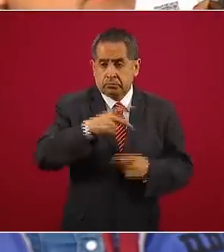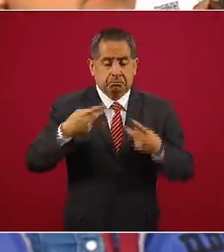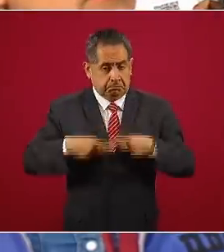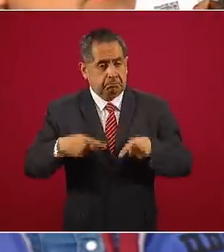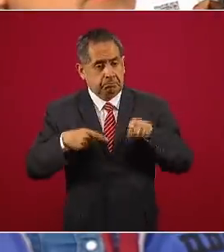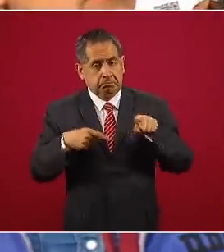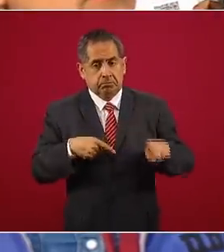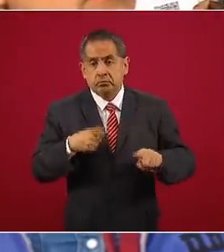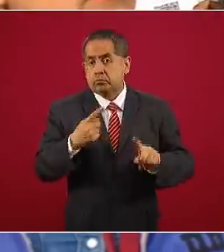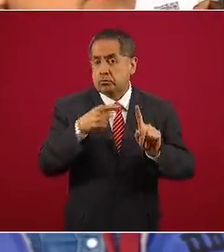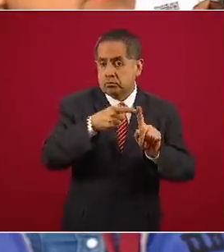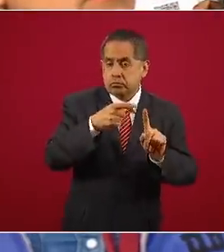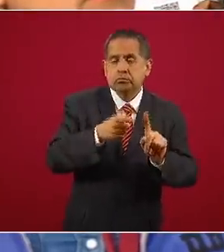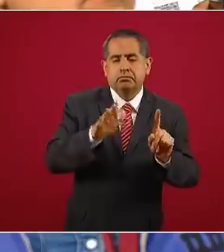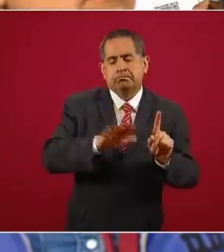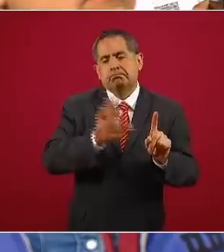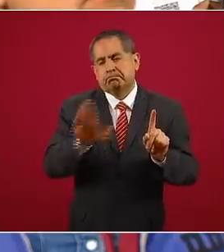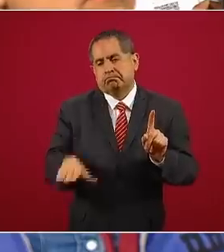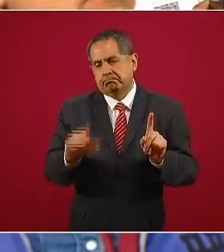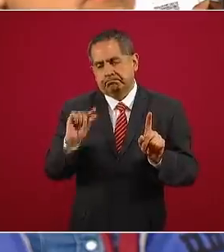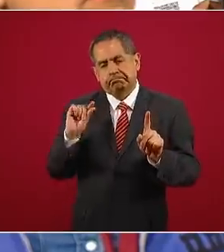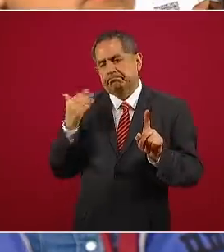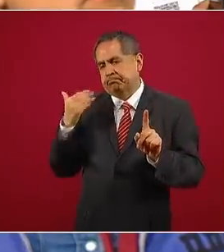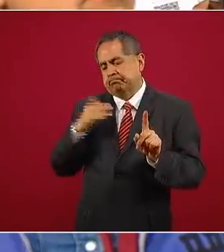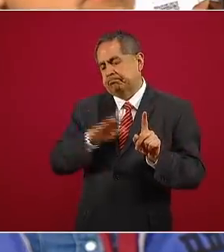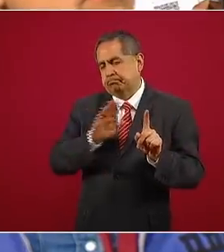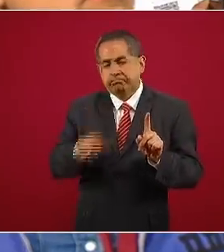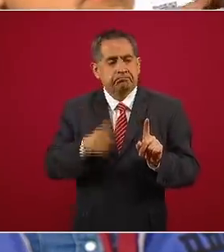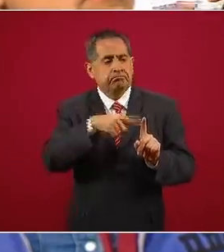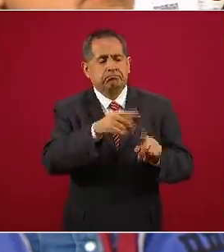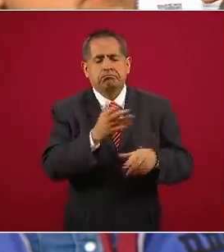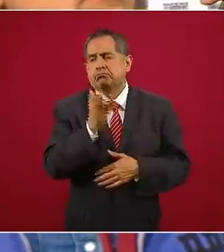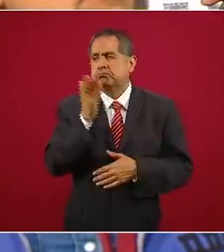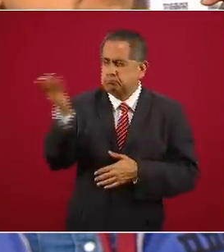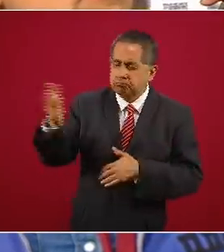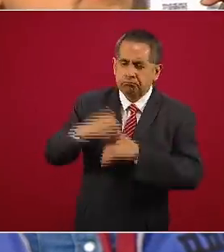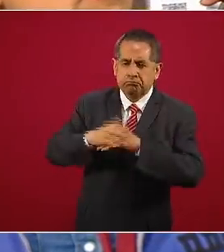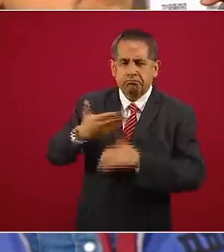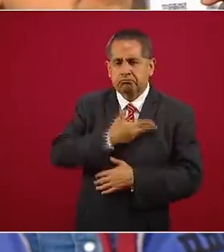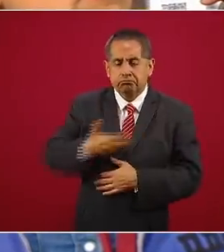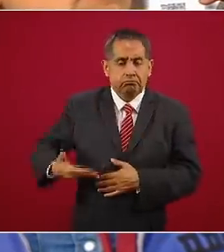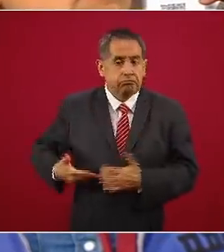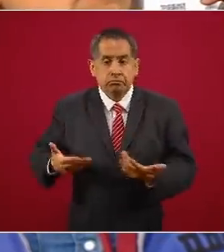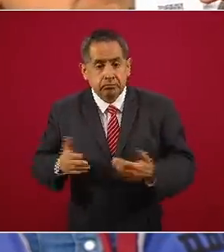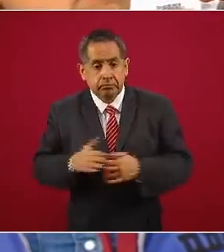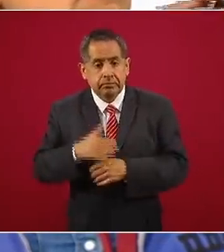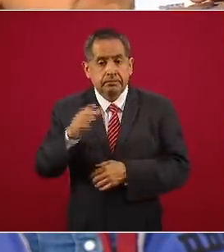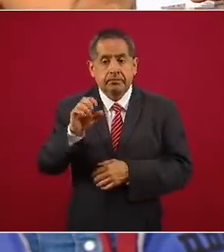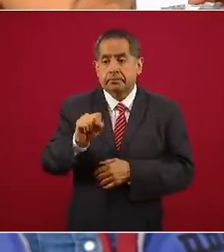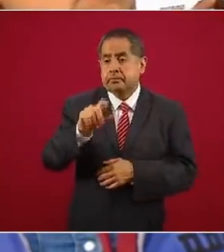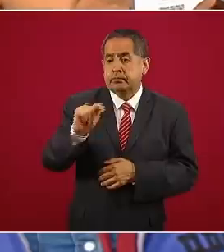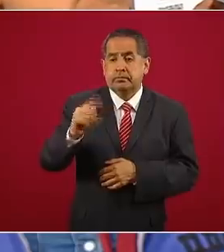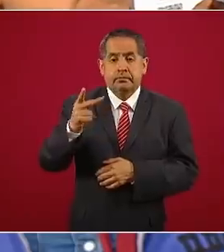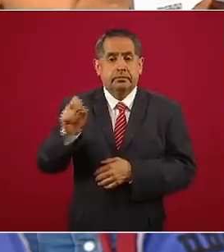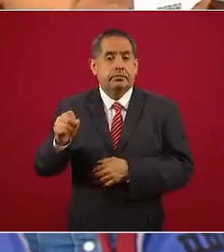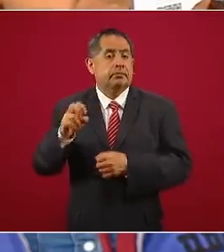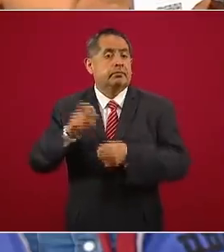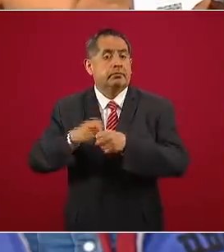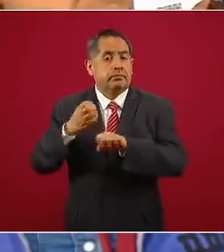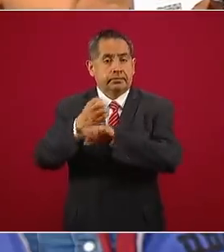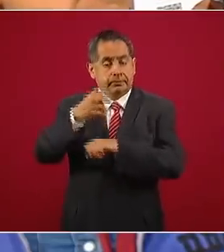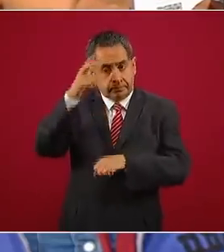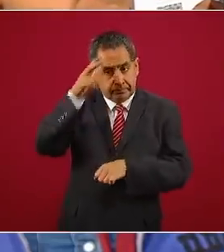uno de ellos ya murió recientemente piden su intervención ya que la secretaria de trabajo y previsión social en el estado de hidalgo